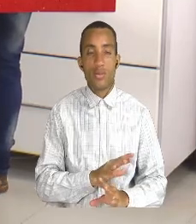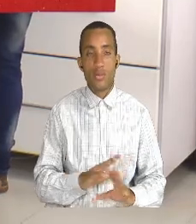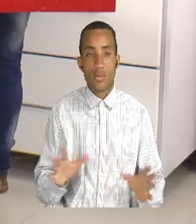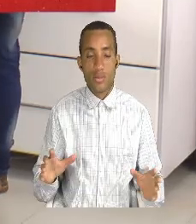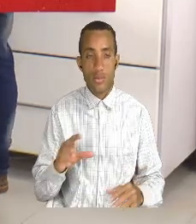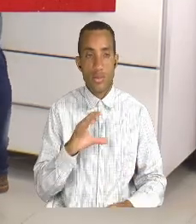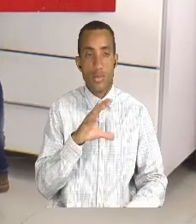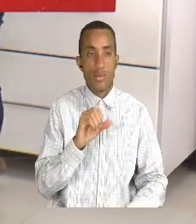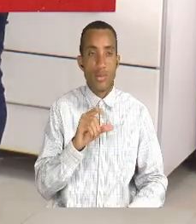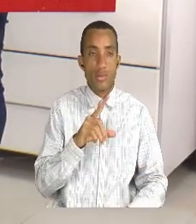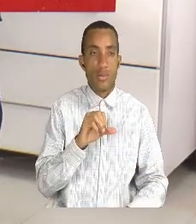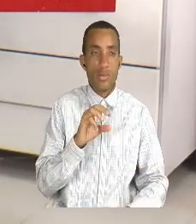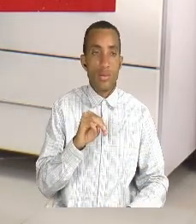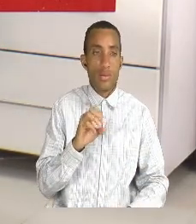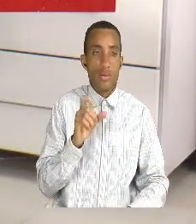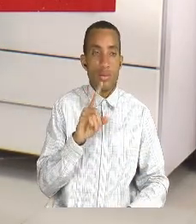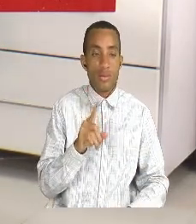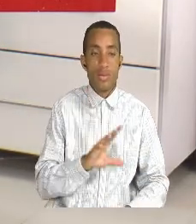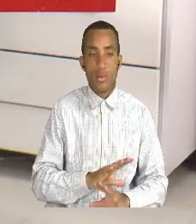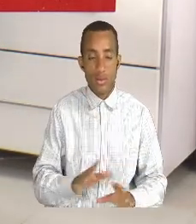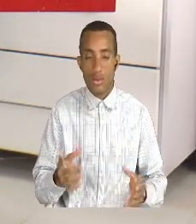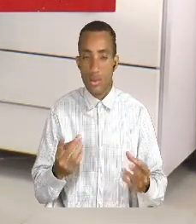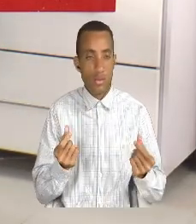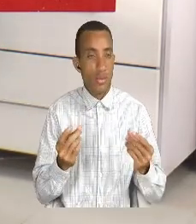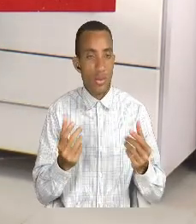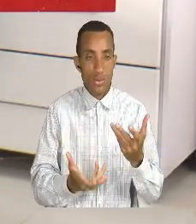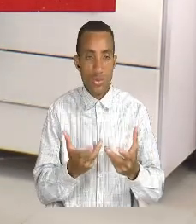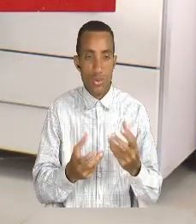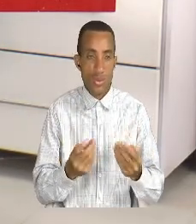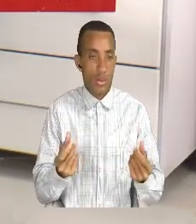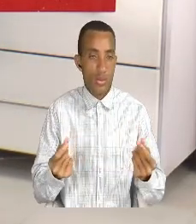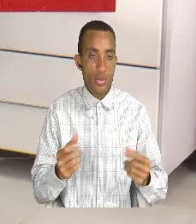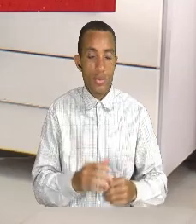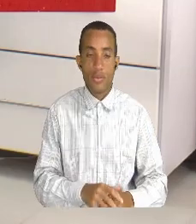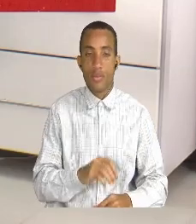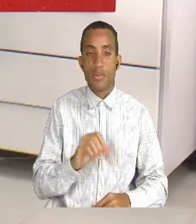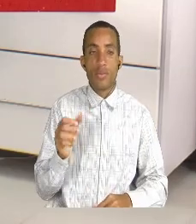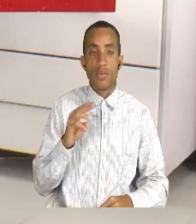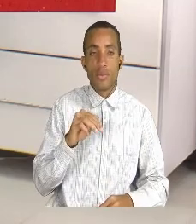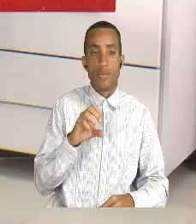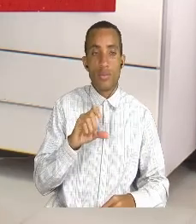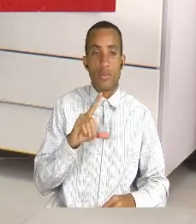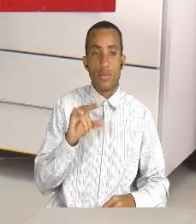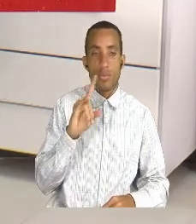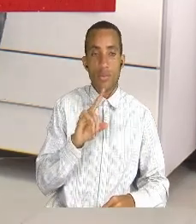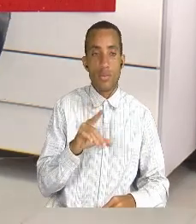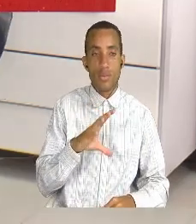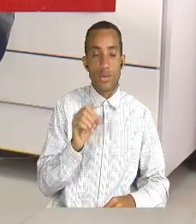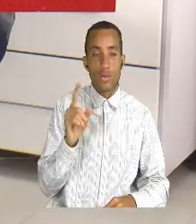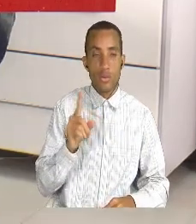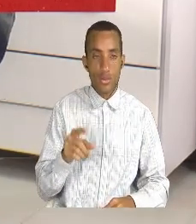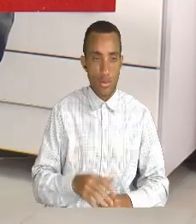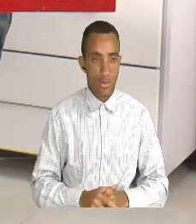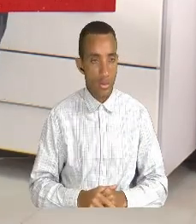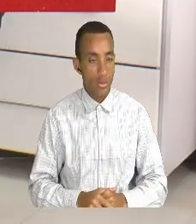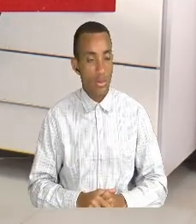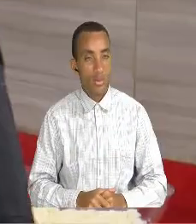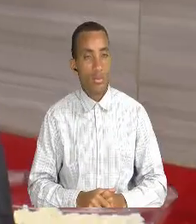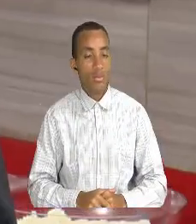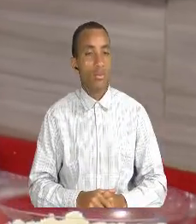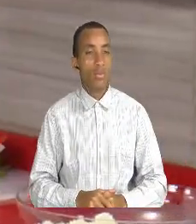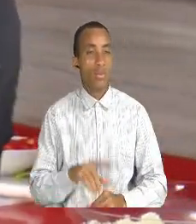todos estos mariscos son de cocción rápida, uh-huh, ¿sí? Ahí hay mariscos y moluscos, ¿sí? Entonces, de cocción rápida. Y entonces